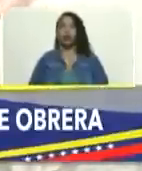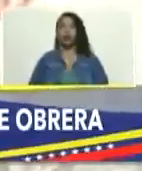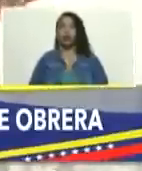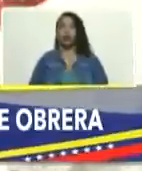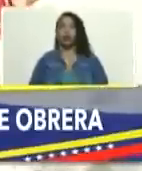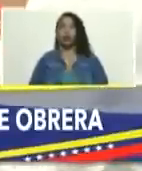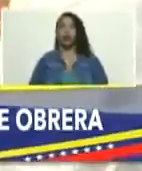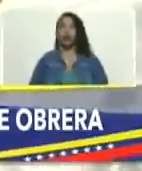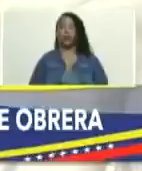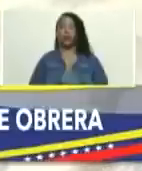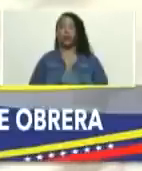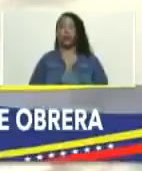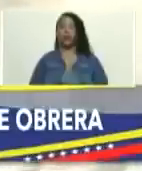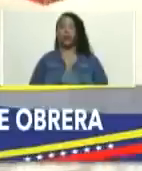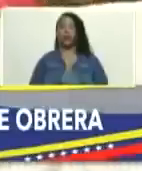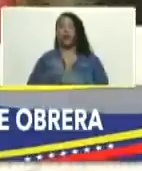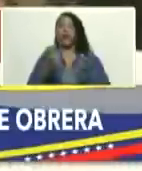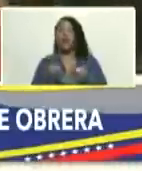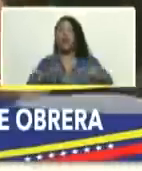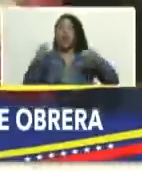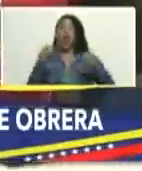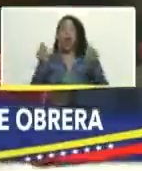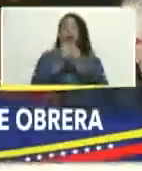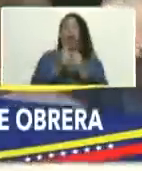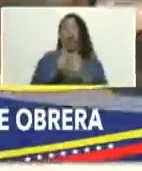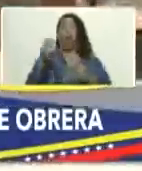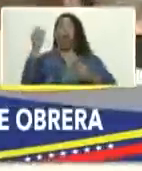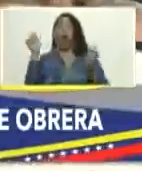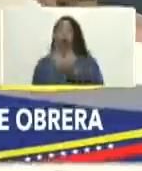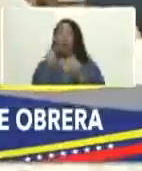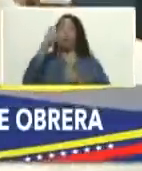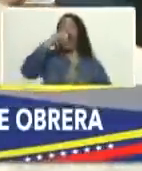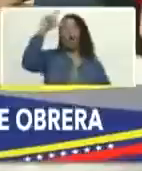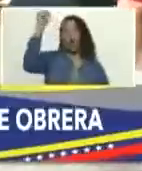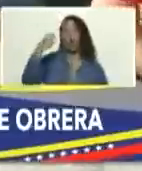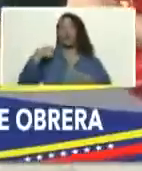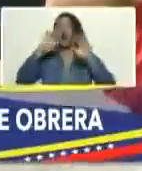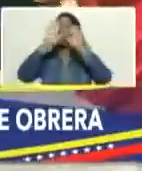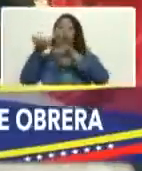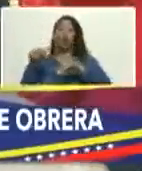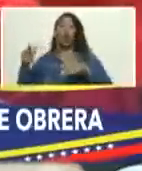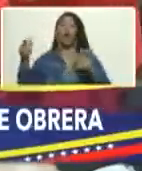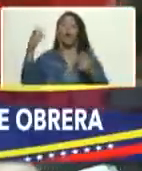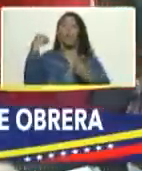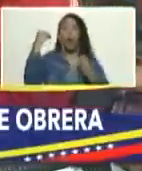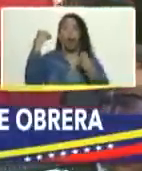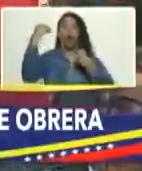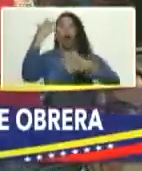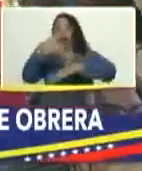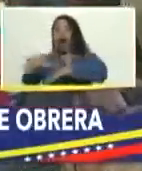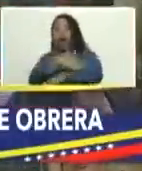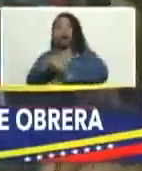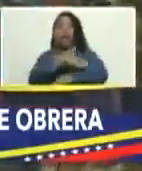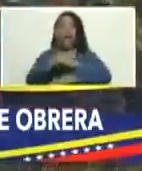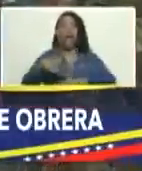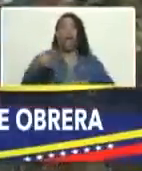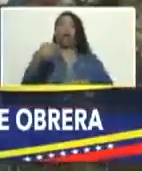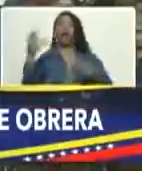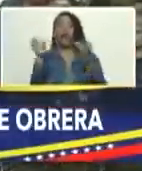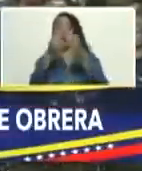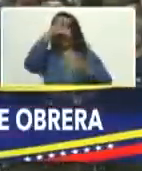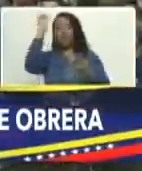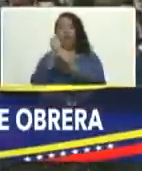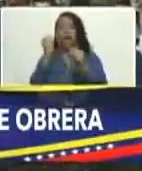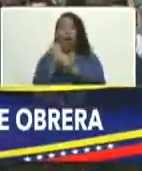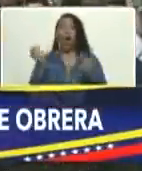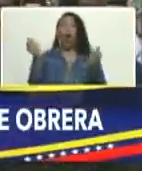Con bloqueo, sin bloqueo, con Maduro me reteo, pa' la calle, clase obrera.